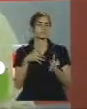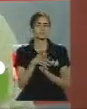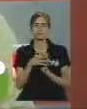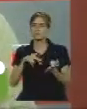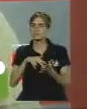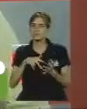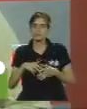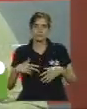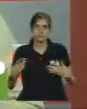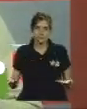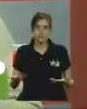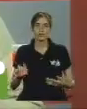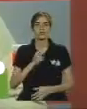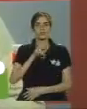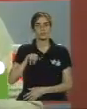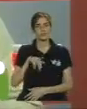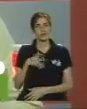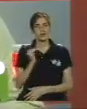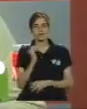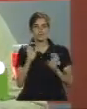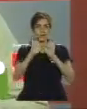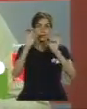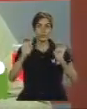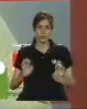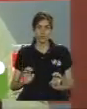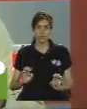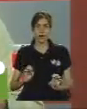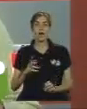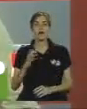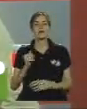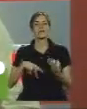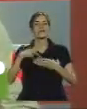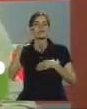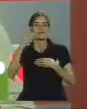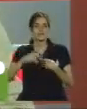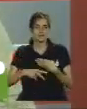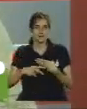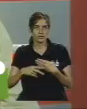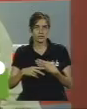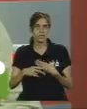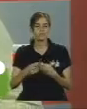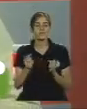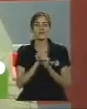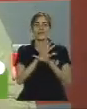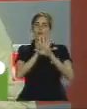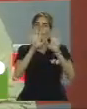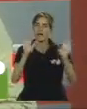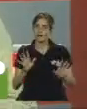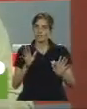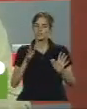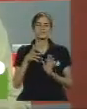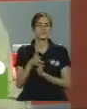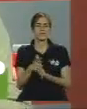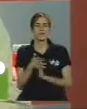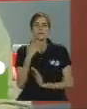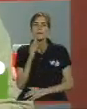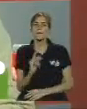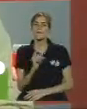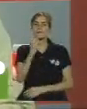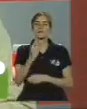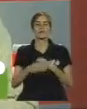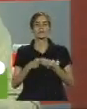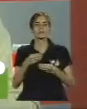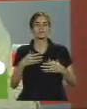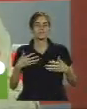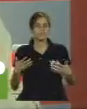significa eso? Bueno, nosotros estamos estructurados, tenemos una planificación muy clara en la cual lo primero que hacemos